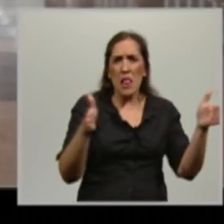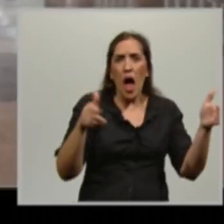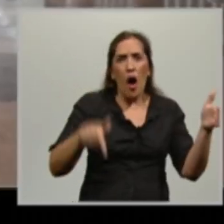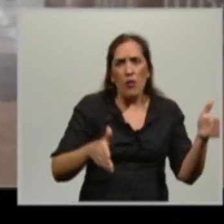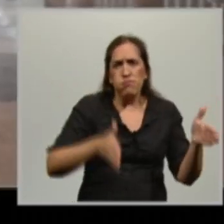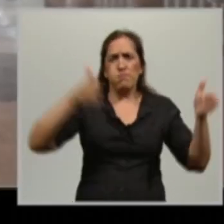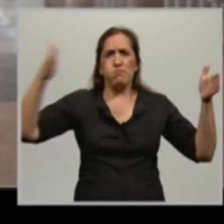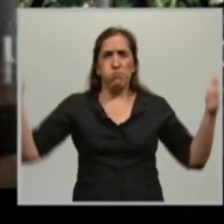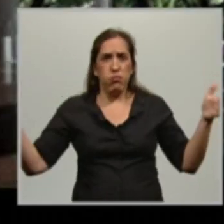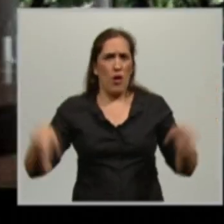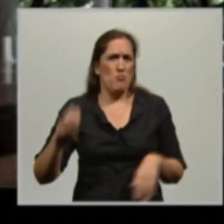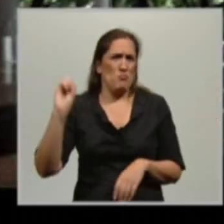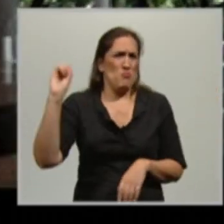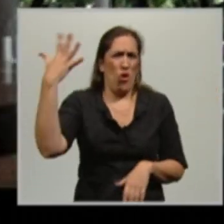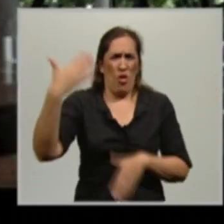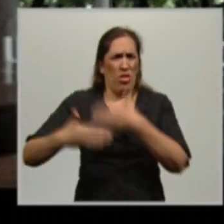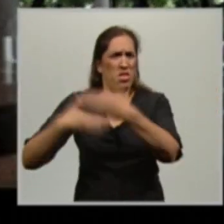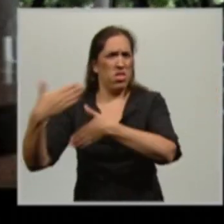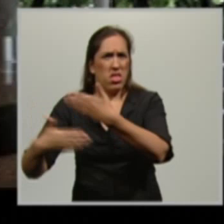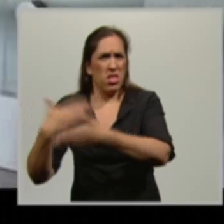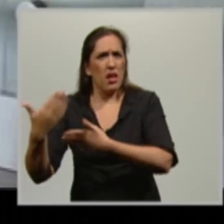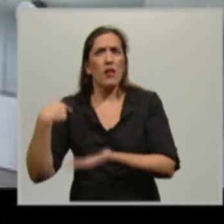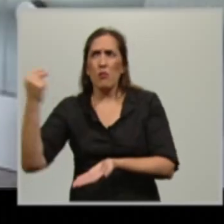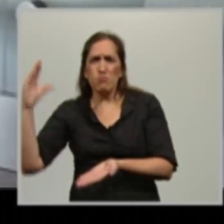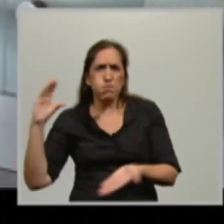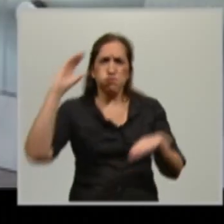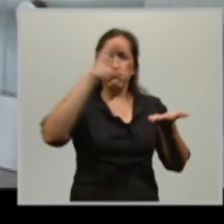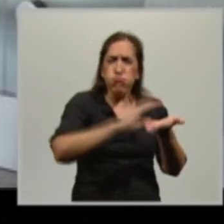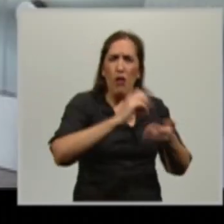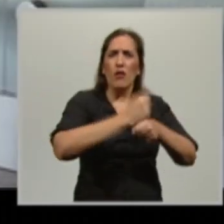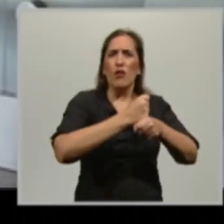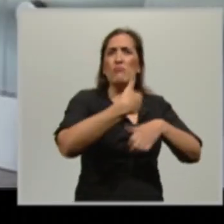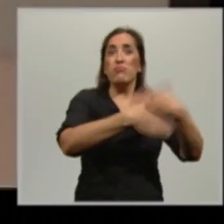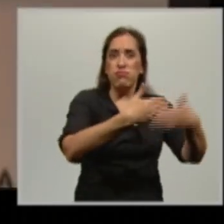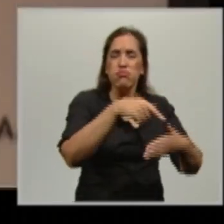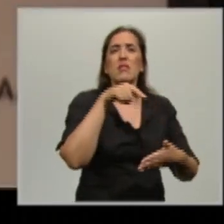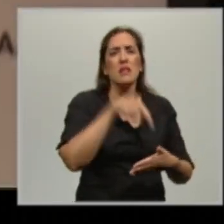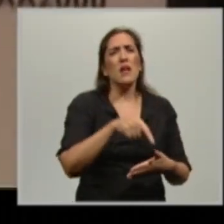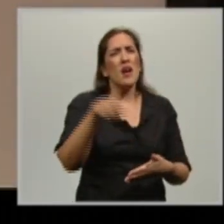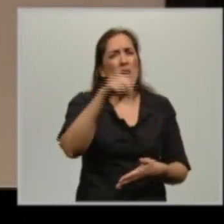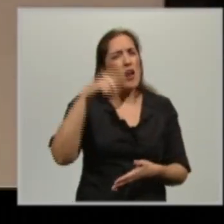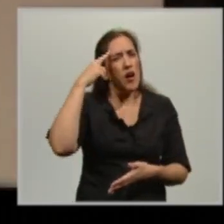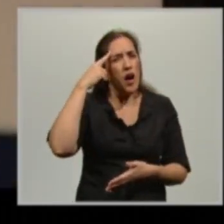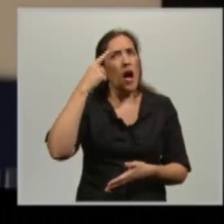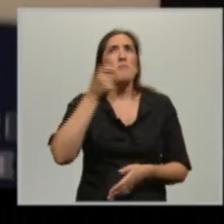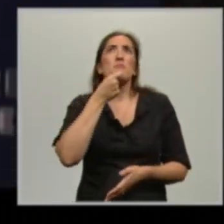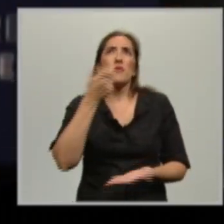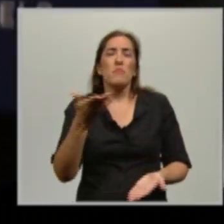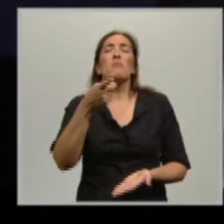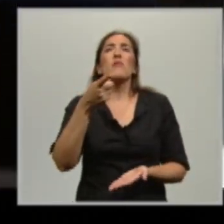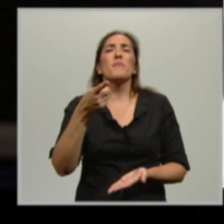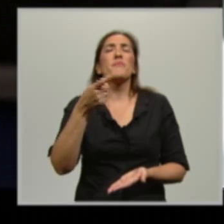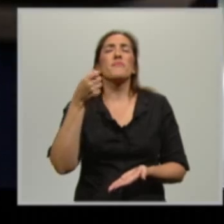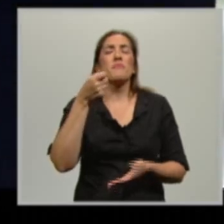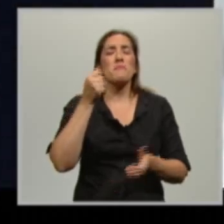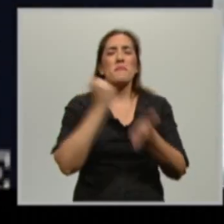una modernidad, con una inversión muy importante, ni que hablar de aerolíneas argentinas. Y